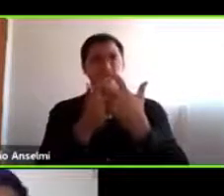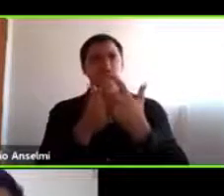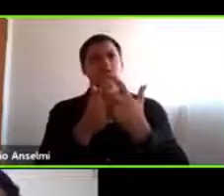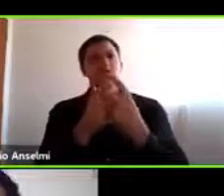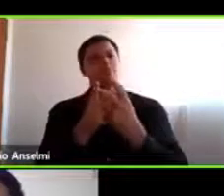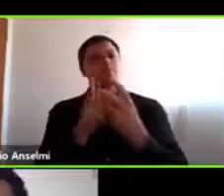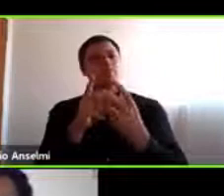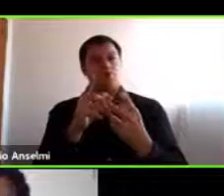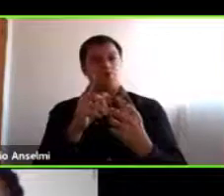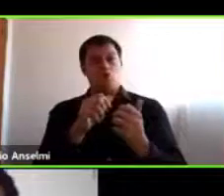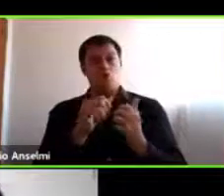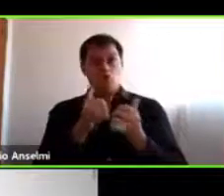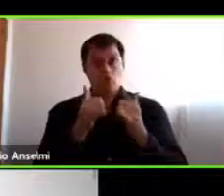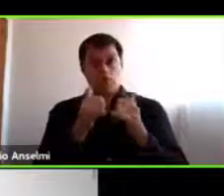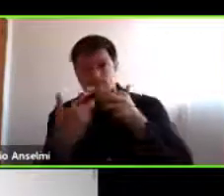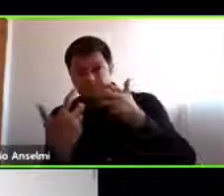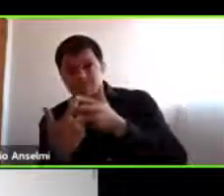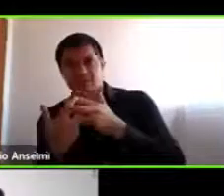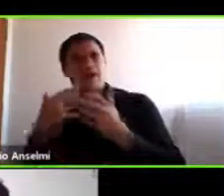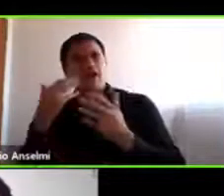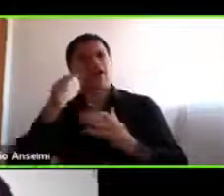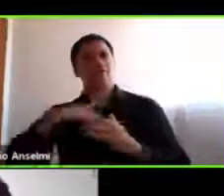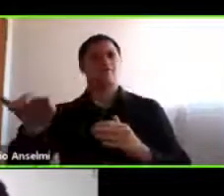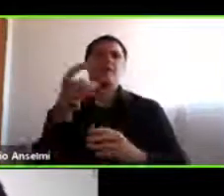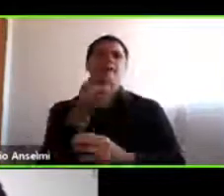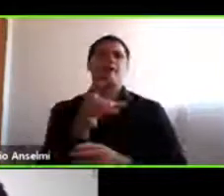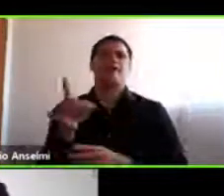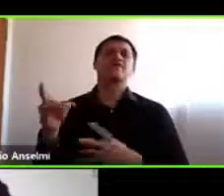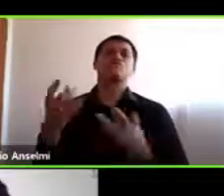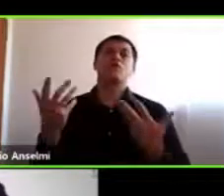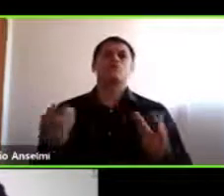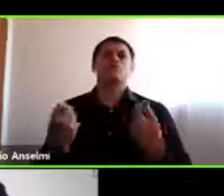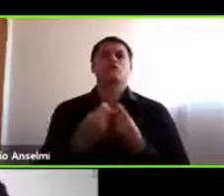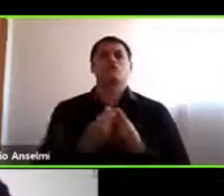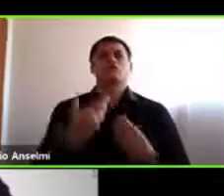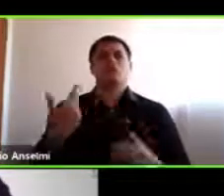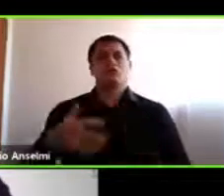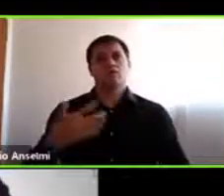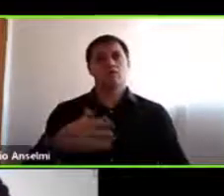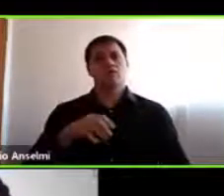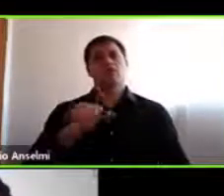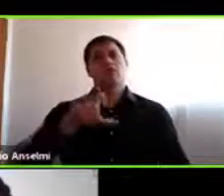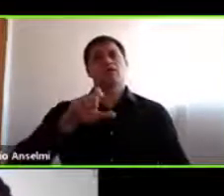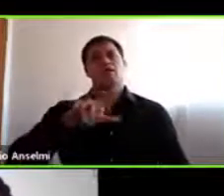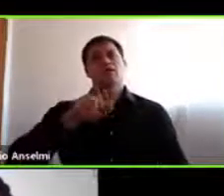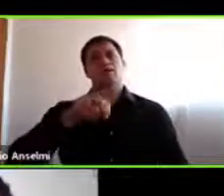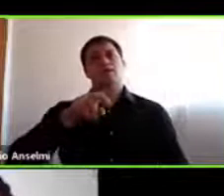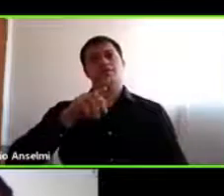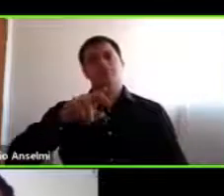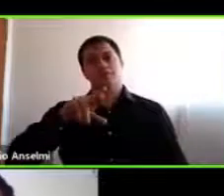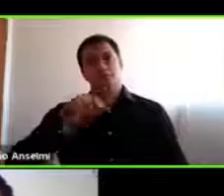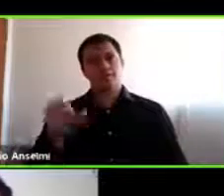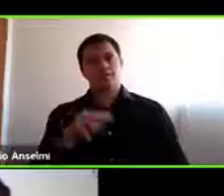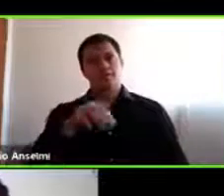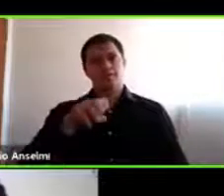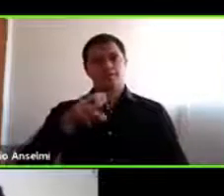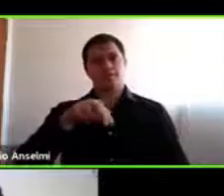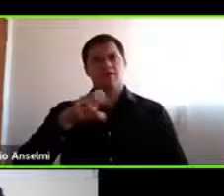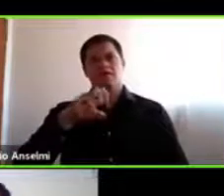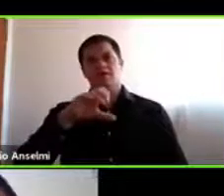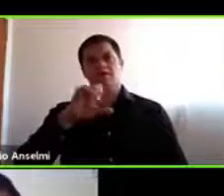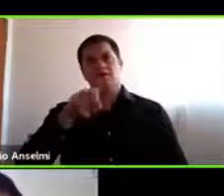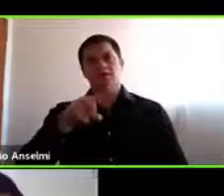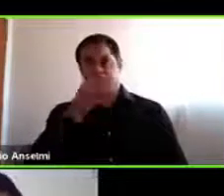relevante la investigación al inicio de Alejandra Meneses profesora de la facultad de educación de la Universidad Católica quien ella determinó la progresión de los